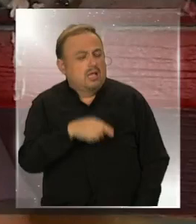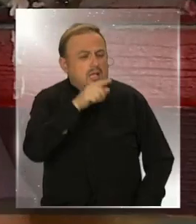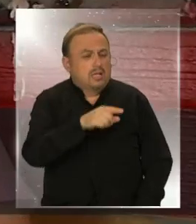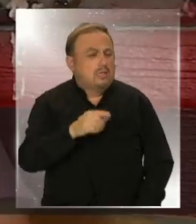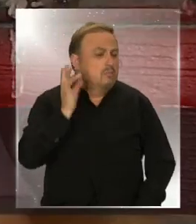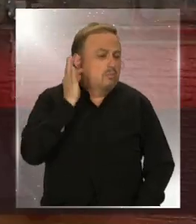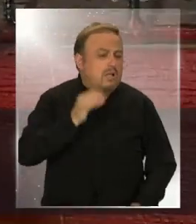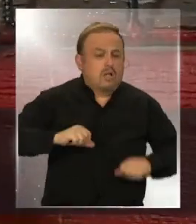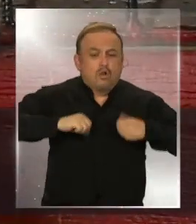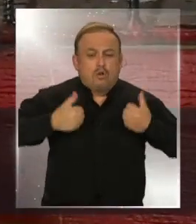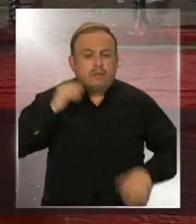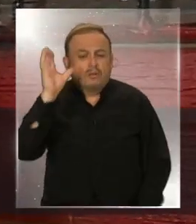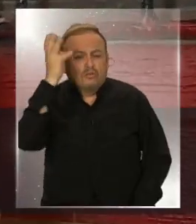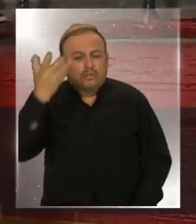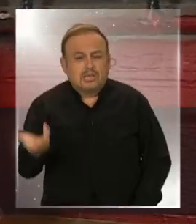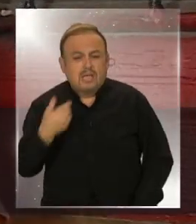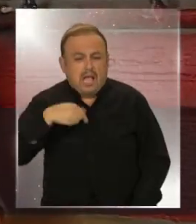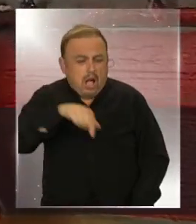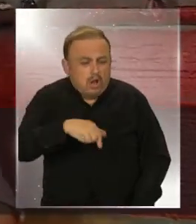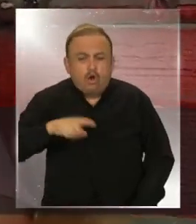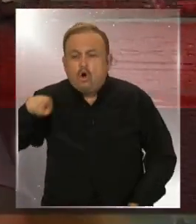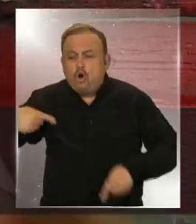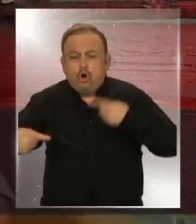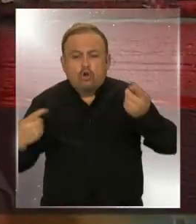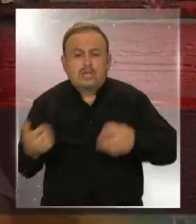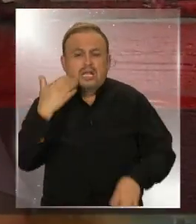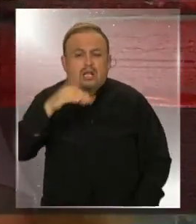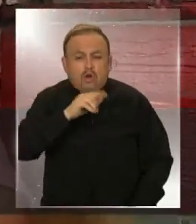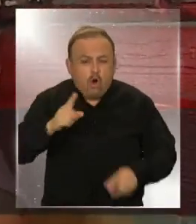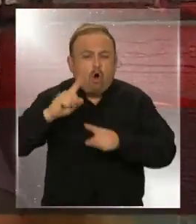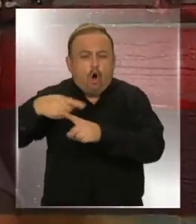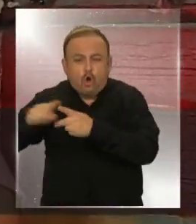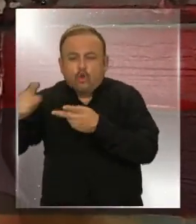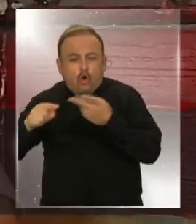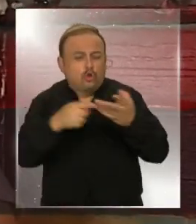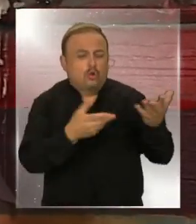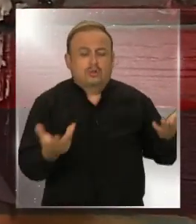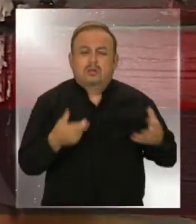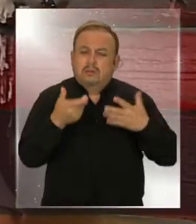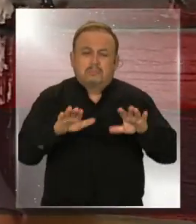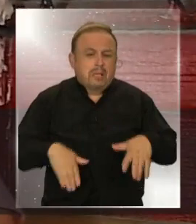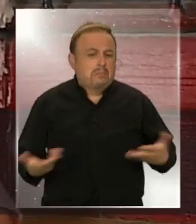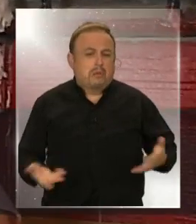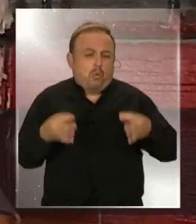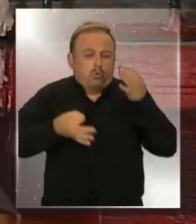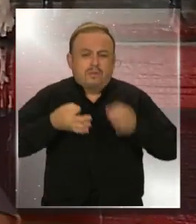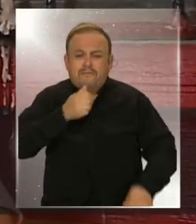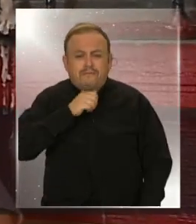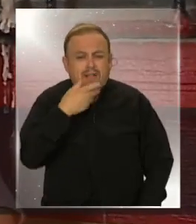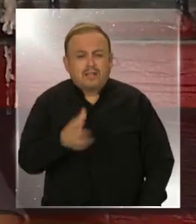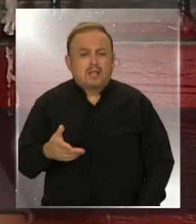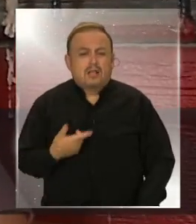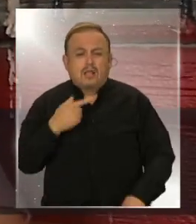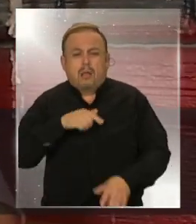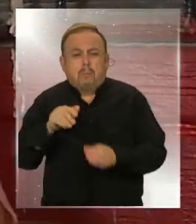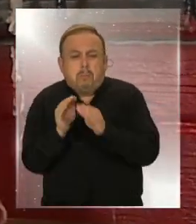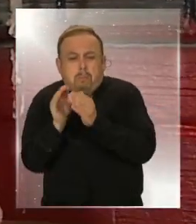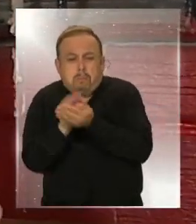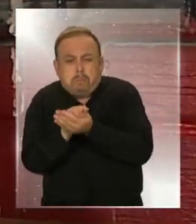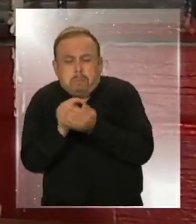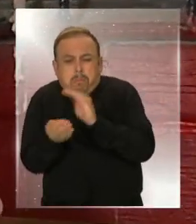inocente. ¿Qué le hacen? Hoy día va a ser mi hija, mañana va a ser otro niño, después otro niño, van a quedar yo ahí mismo, porque se tapan todo, todo.